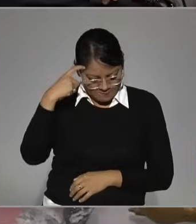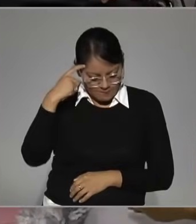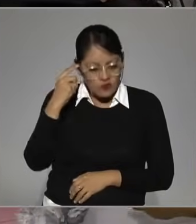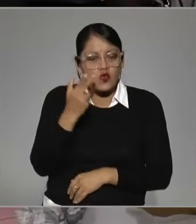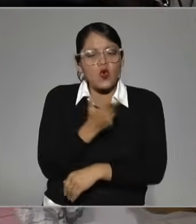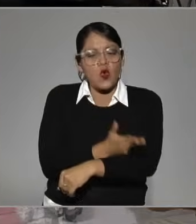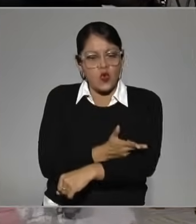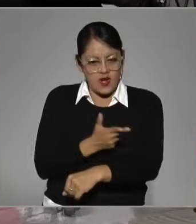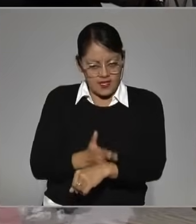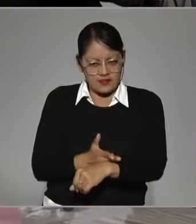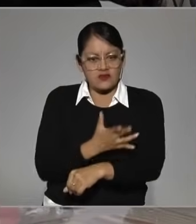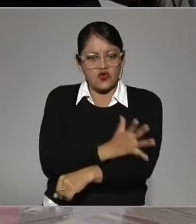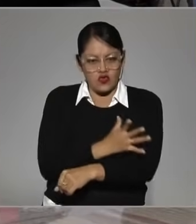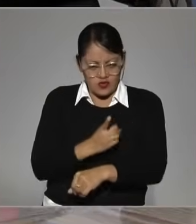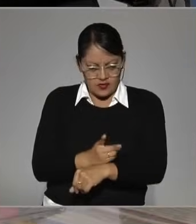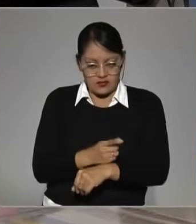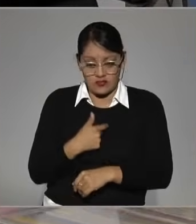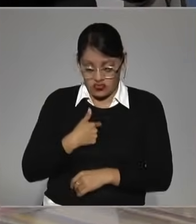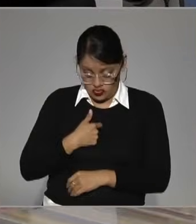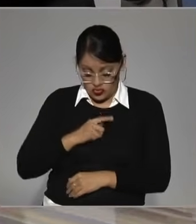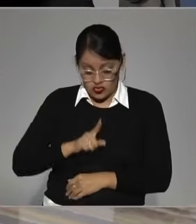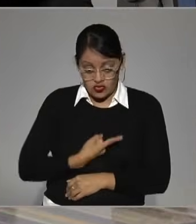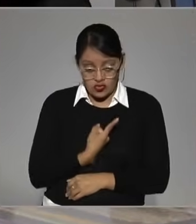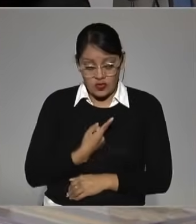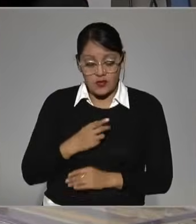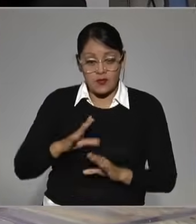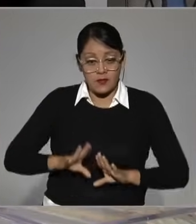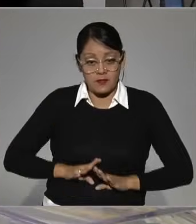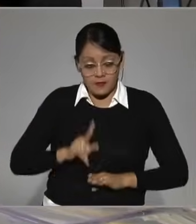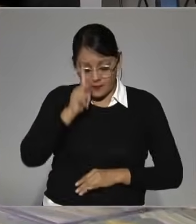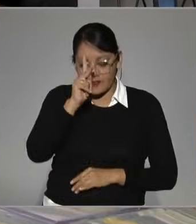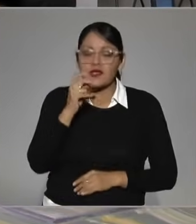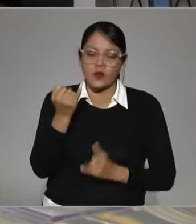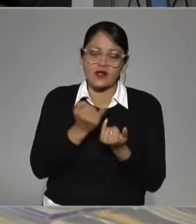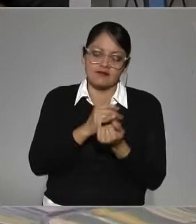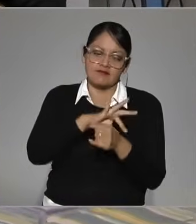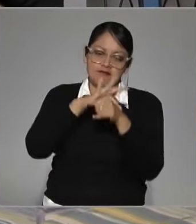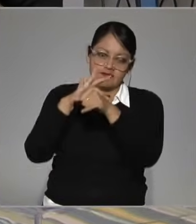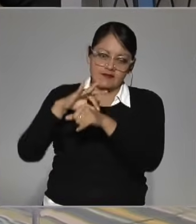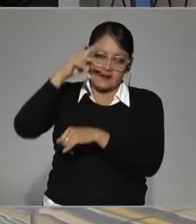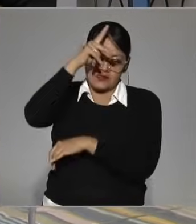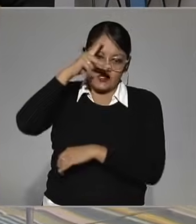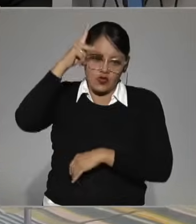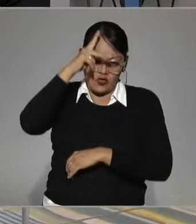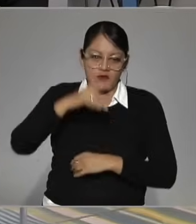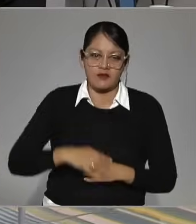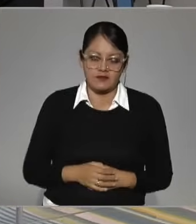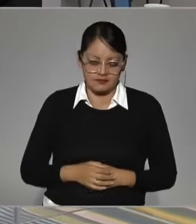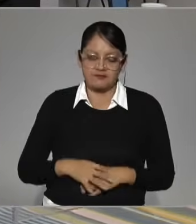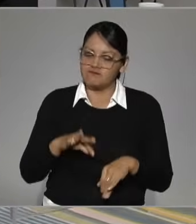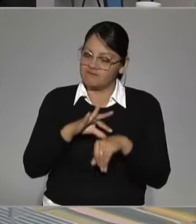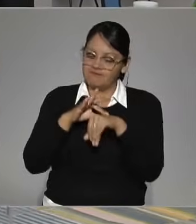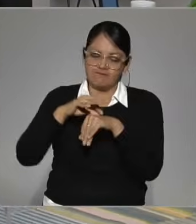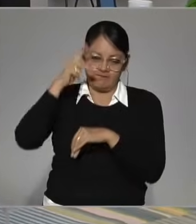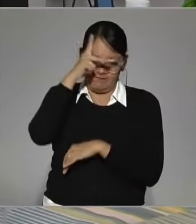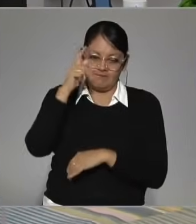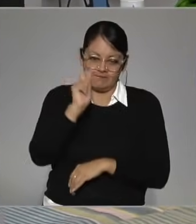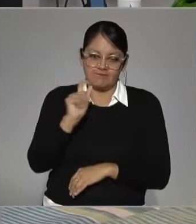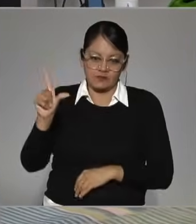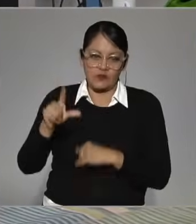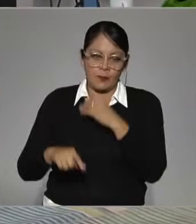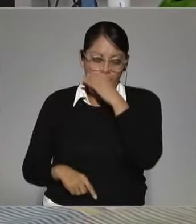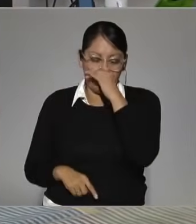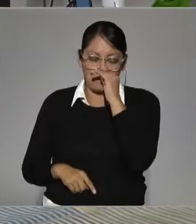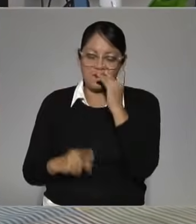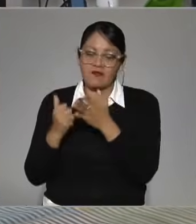honestos. ¿Yo soy violenta? Efectivamente. Y también llevarlo con un psicólogo. O sea, el psicólogo es el psicólogo es el especialista